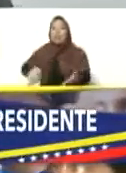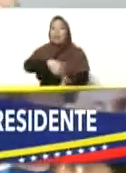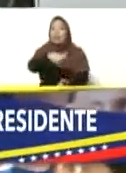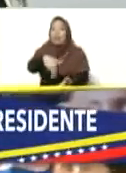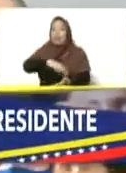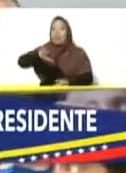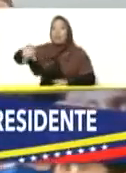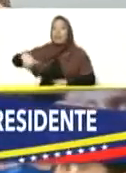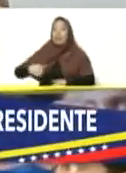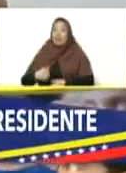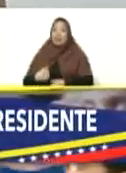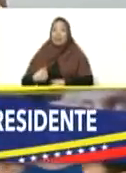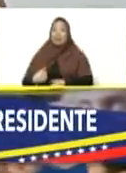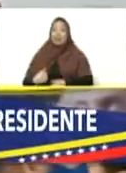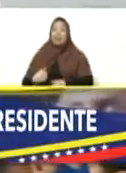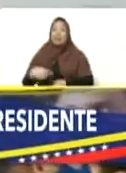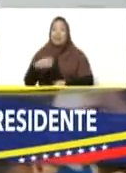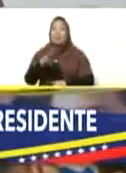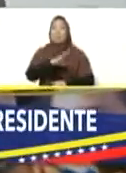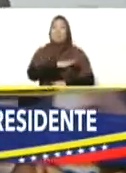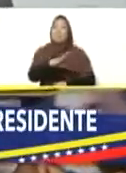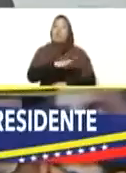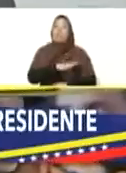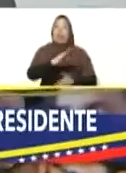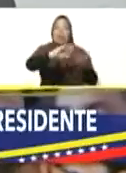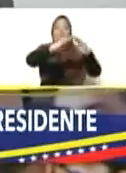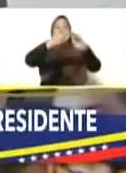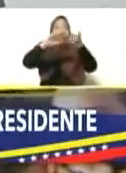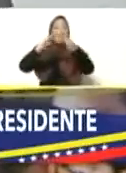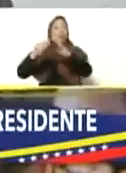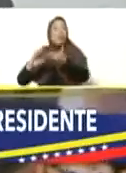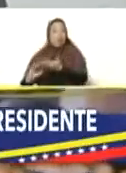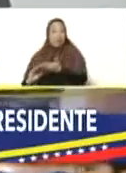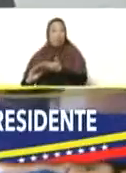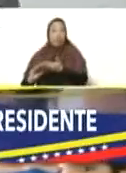nuestro por encima